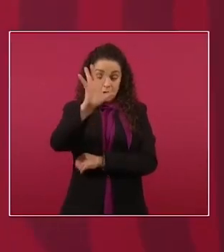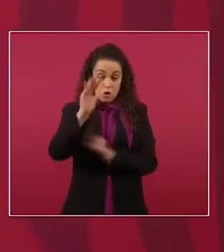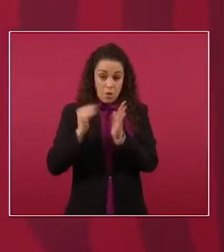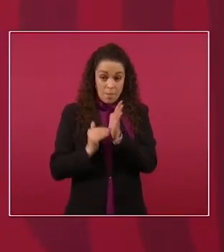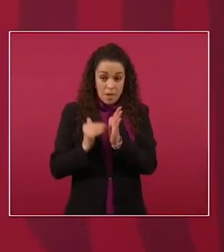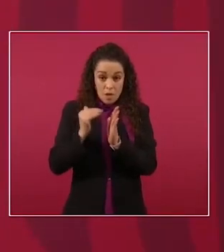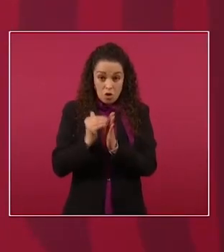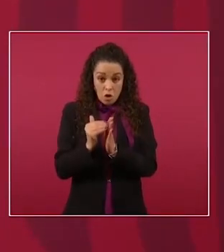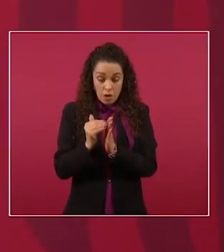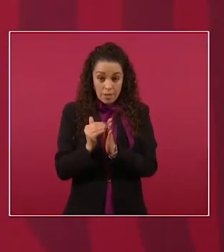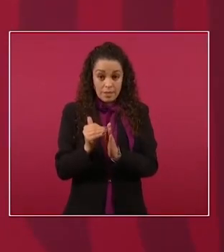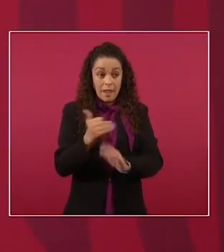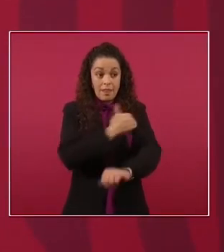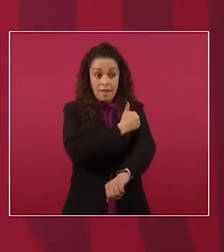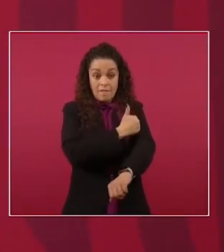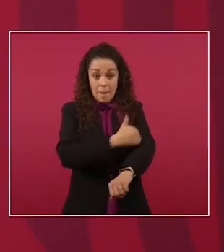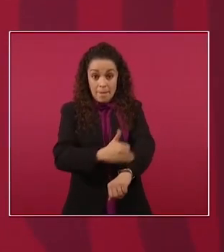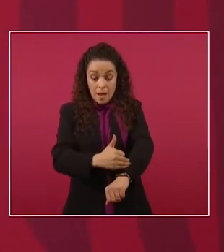de familias